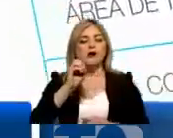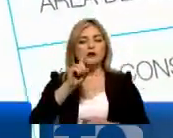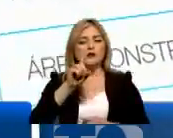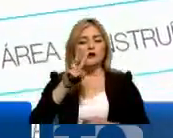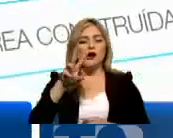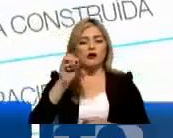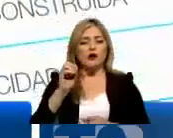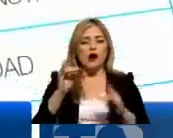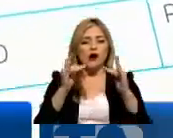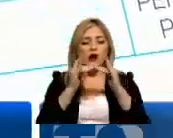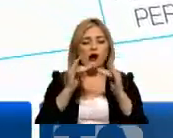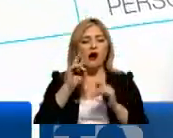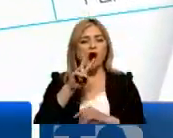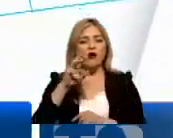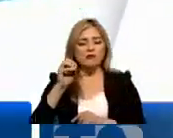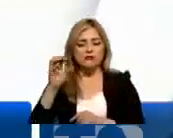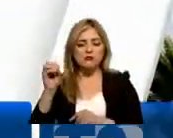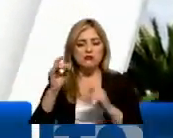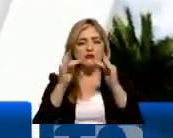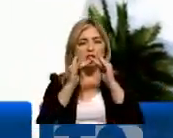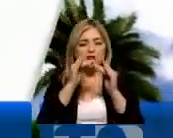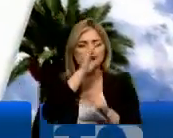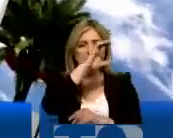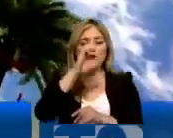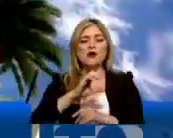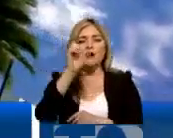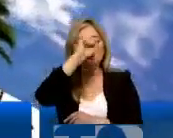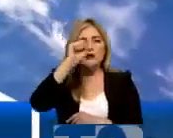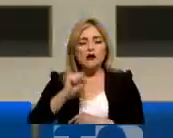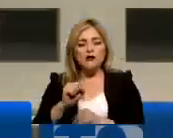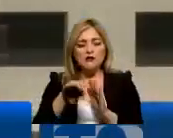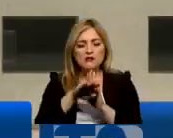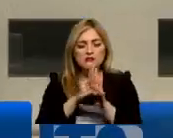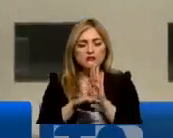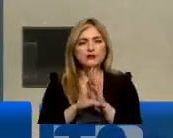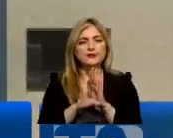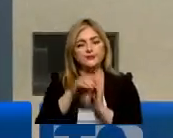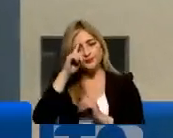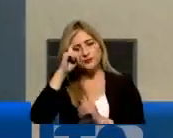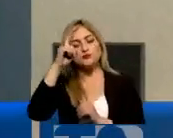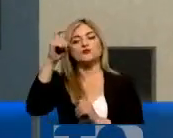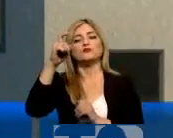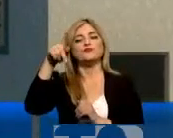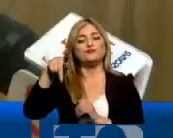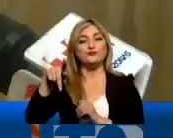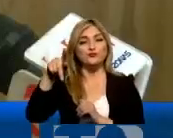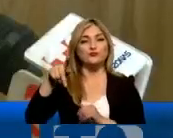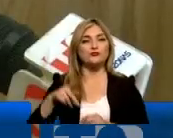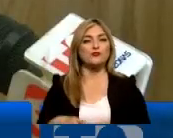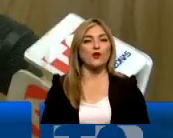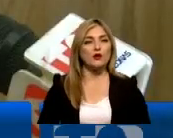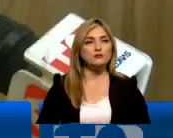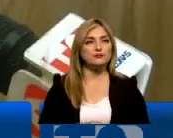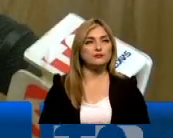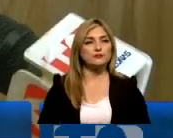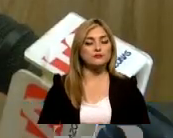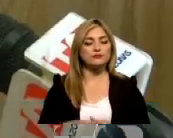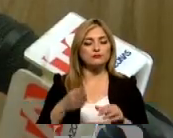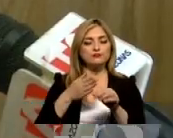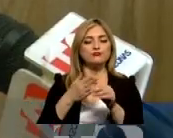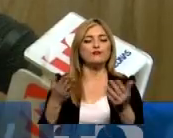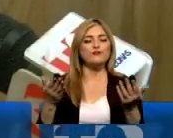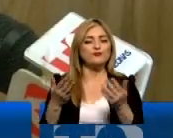200 camas para la costa y sierra. Allí estaba en lista el sueño de Pedernales. Con el afán de